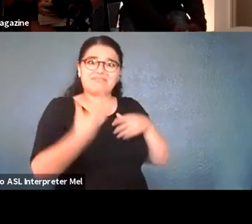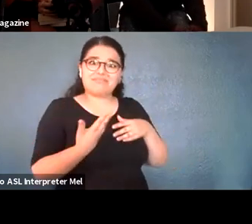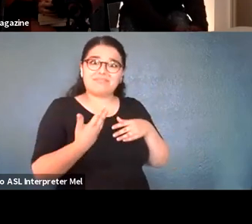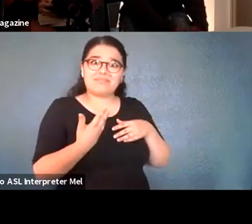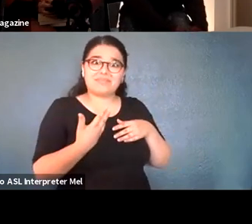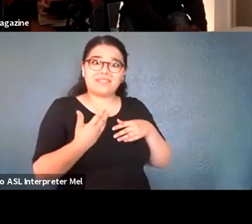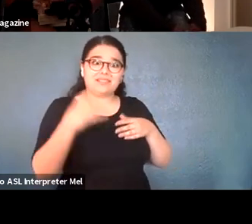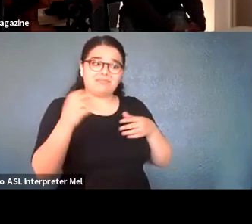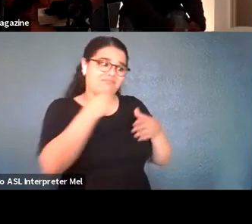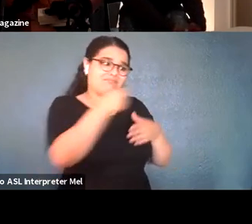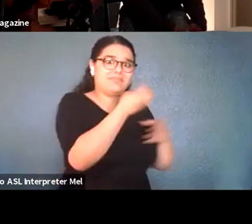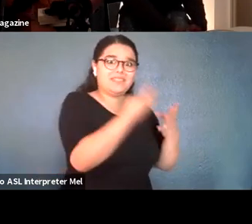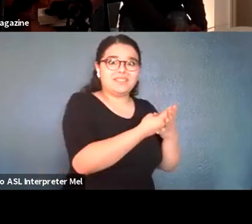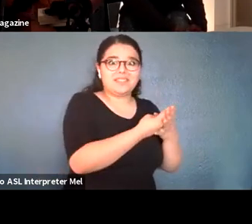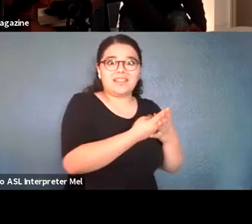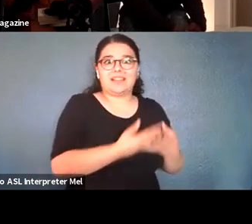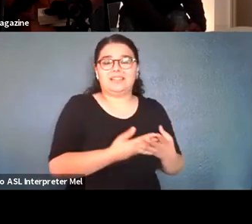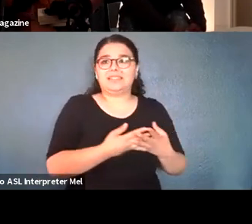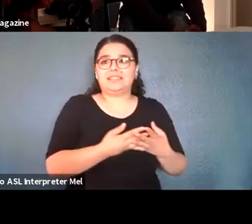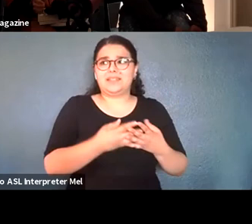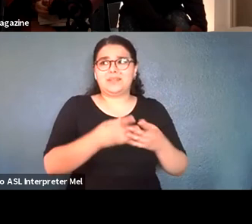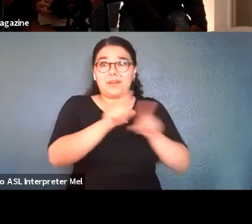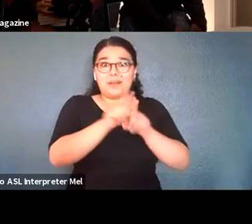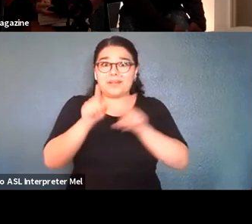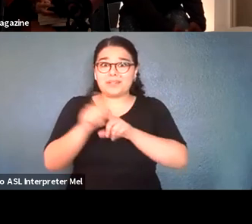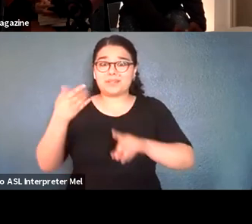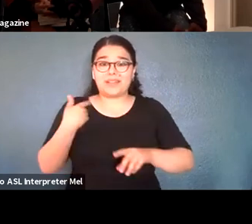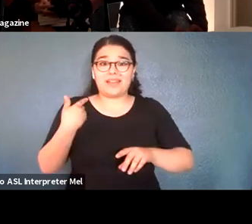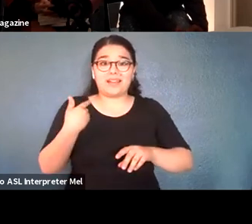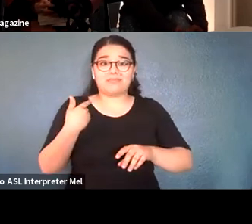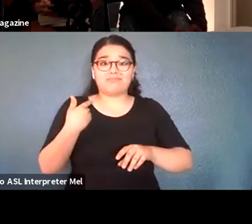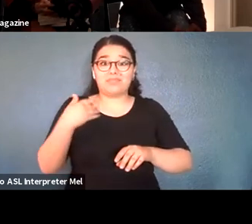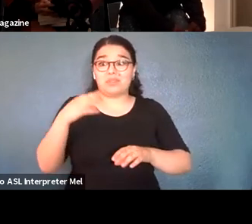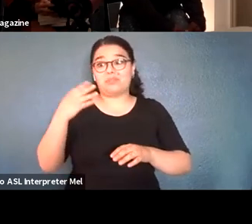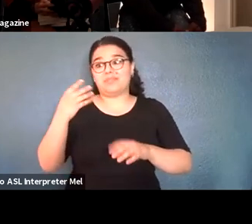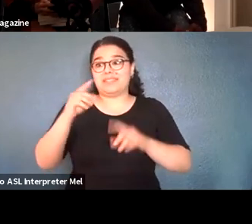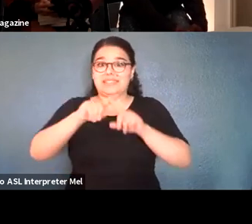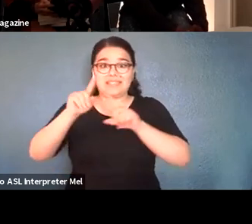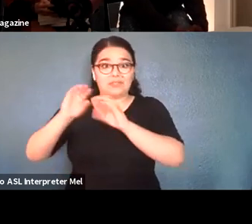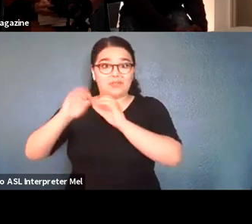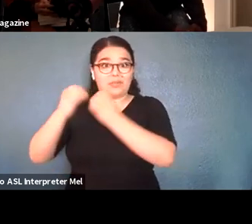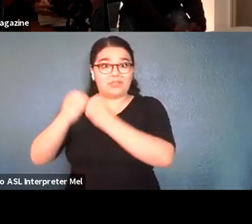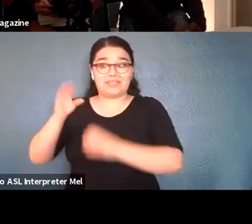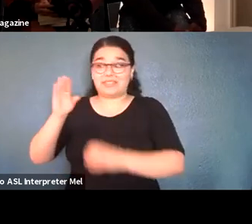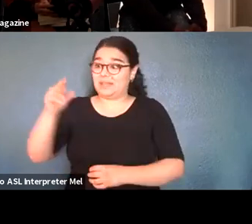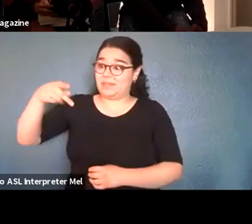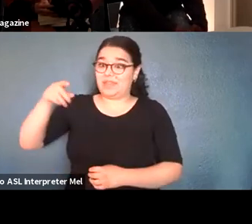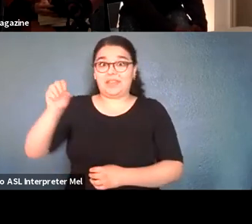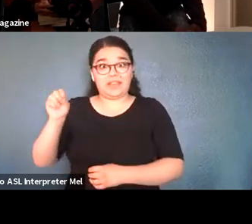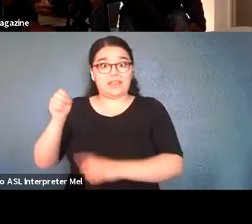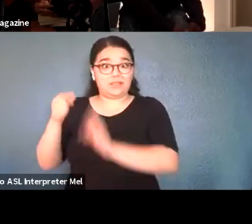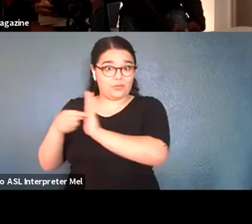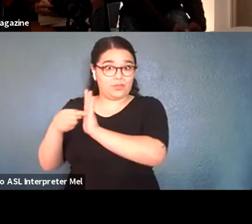con el abuso del CPS que nos quita a nuestros hijos por el simple hecho de ser